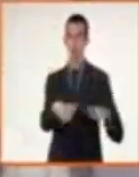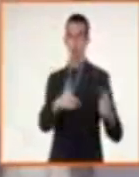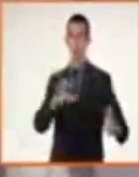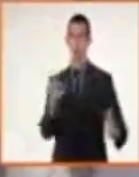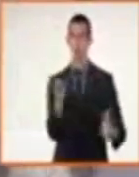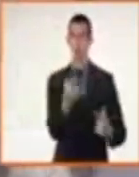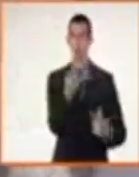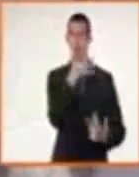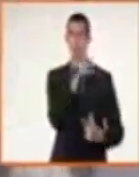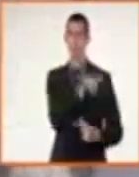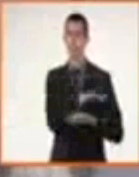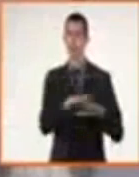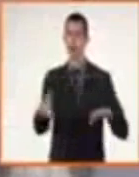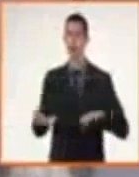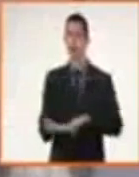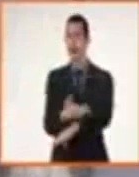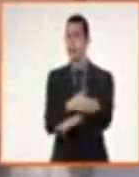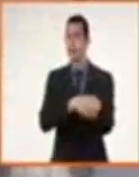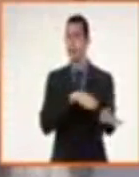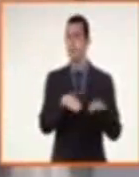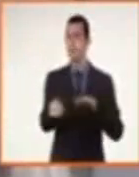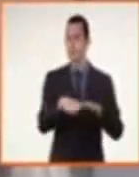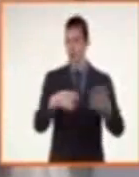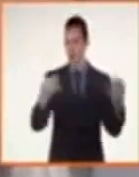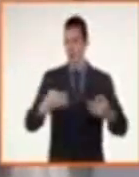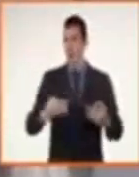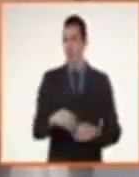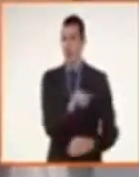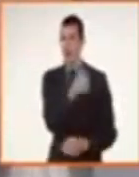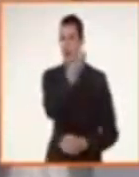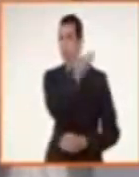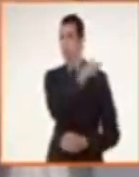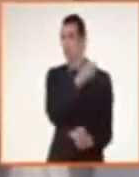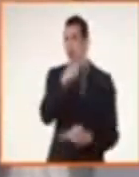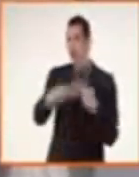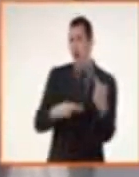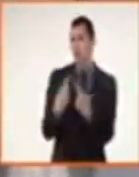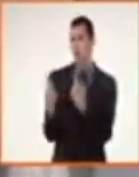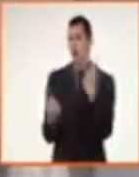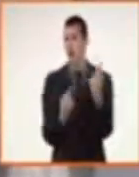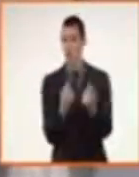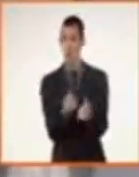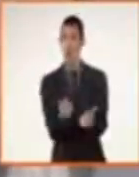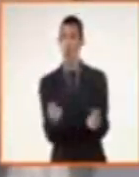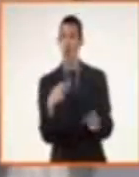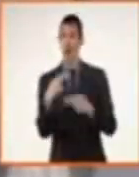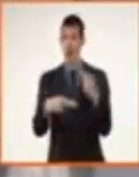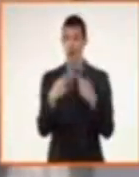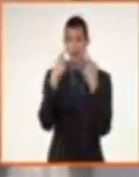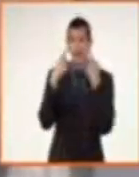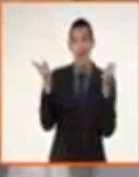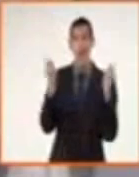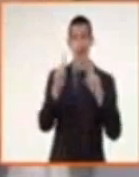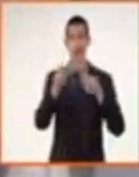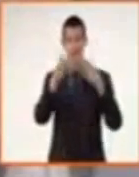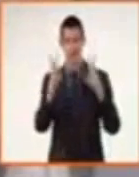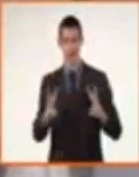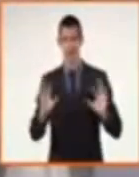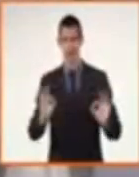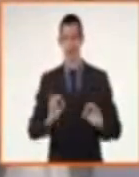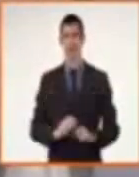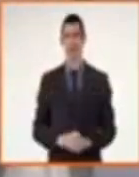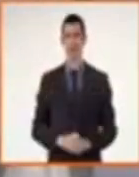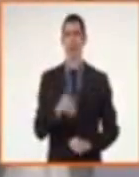siquiera han reparado en los verdaderos resultados, porque ya hay una mentira construida, y una de ellas fue esta, se hizo